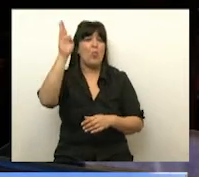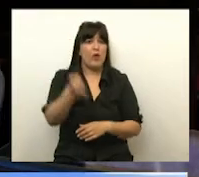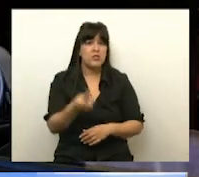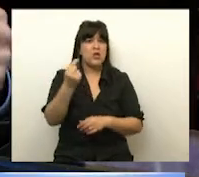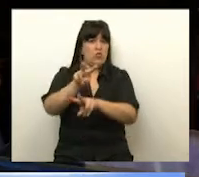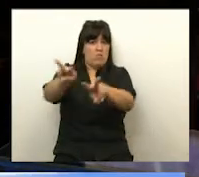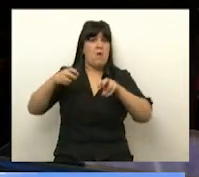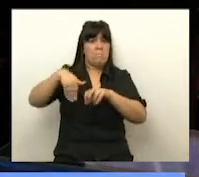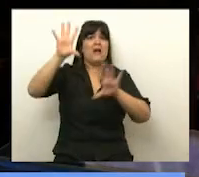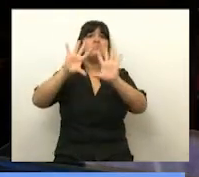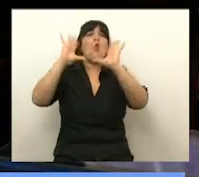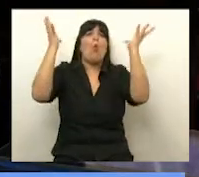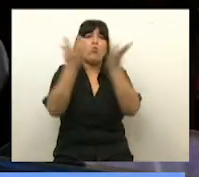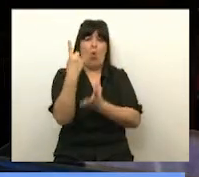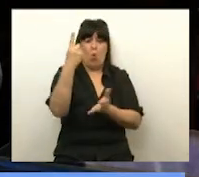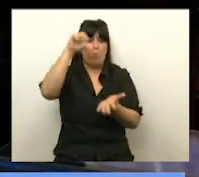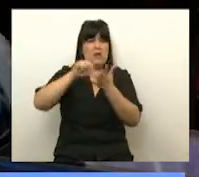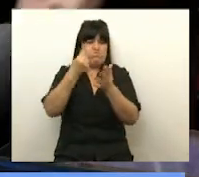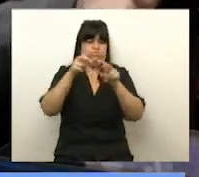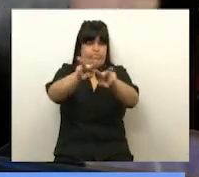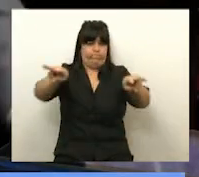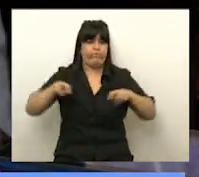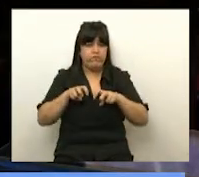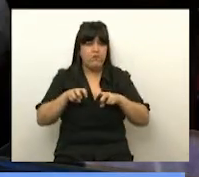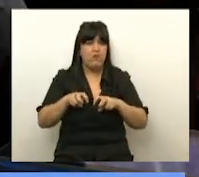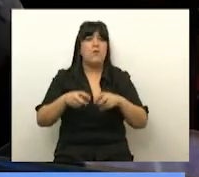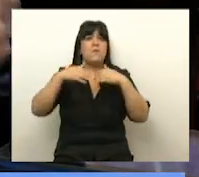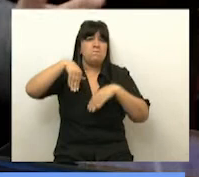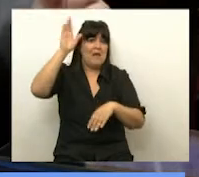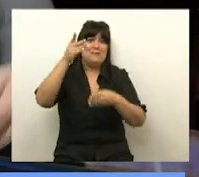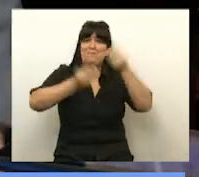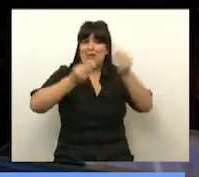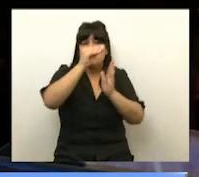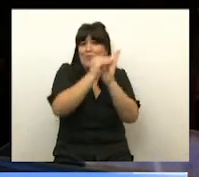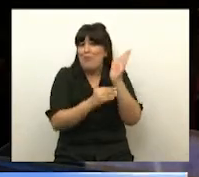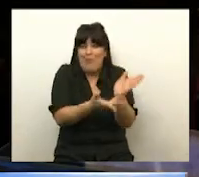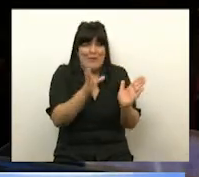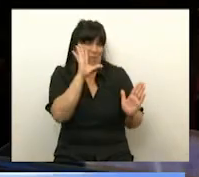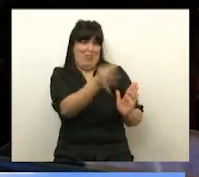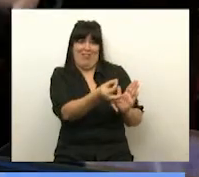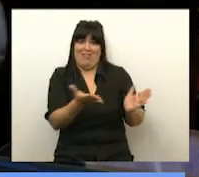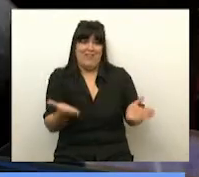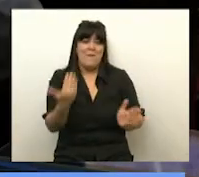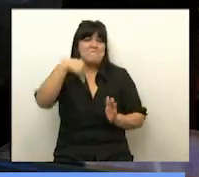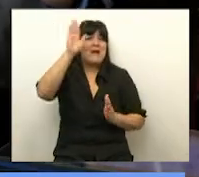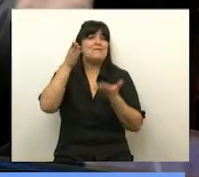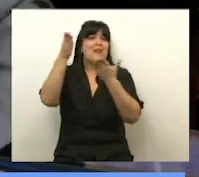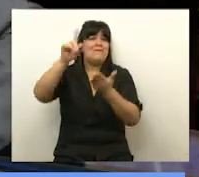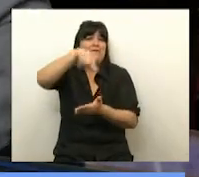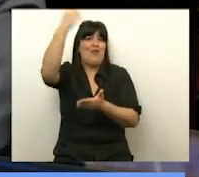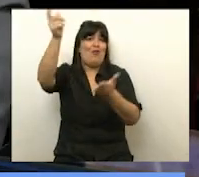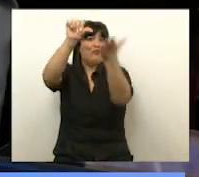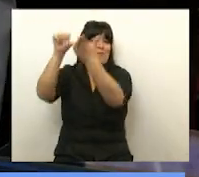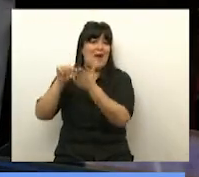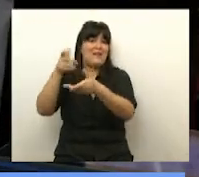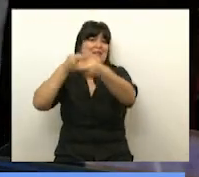este es el telón de fondo, que en definitiva queda consagrado en este presupuesto con las características que hoy hemos debatido a lo largo de